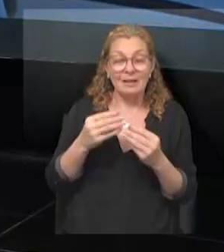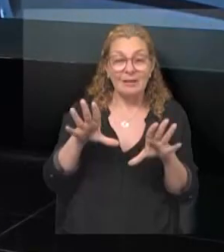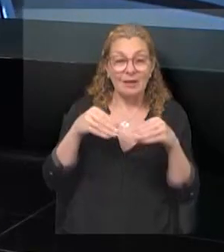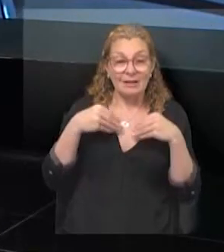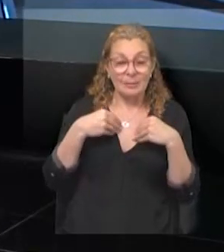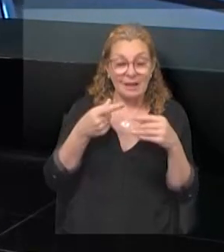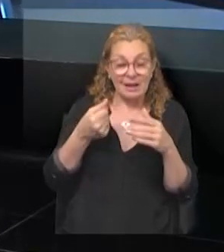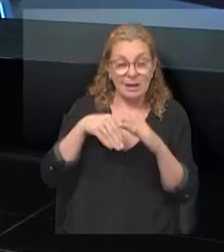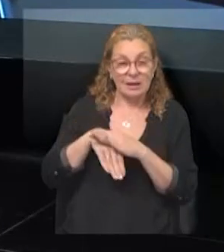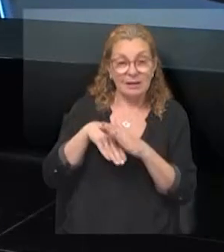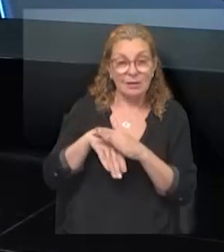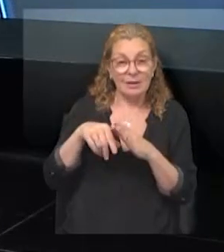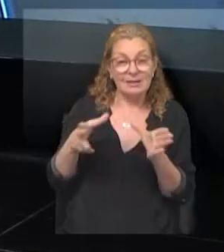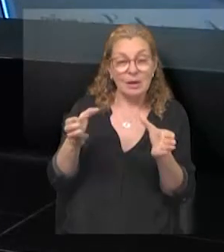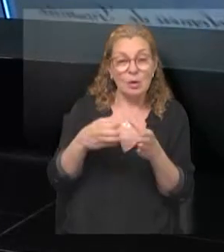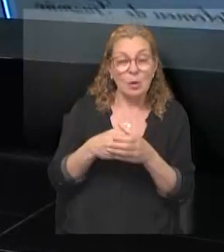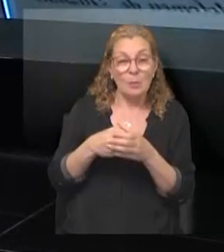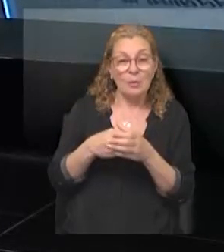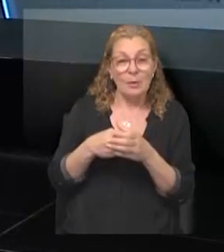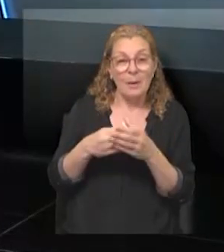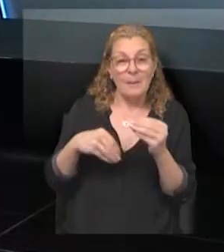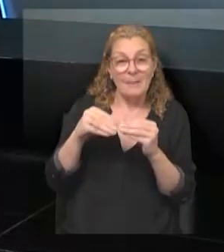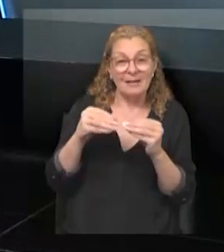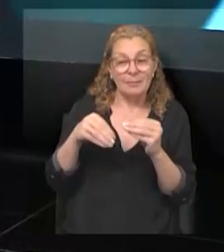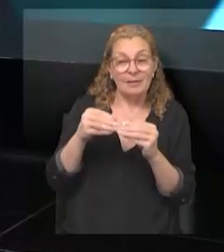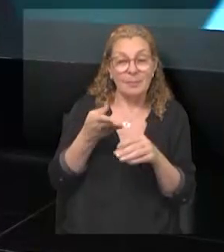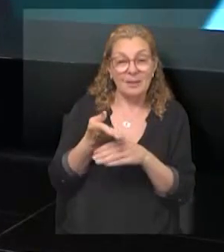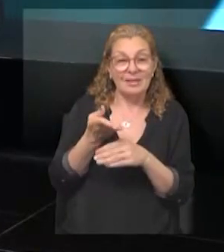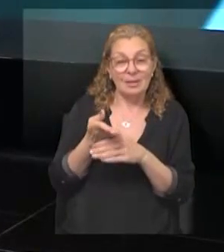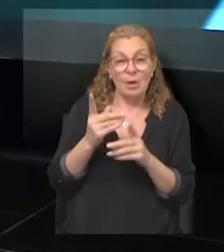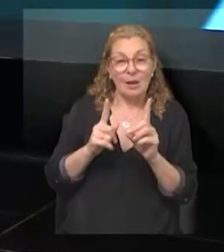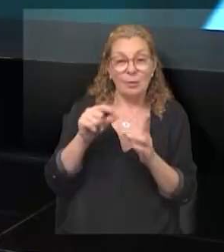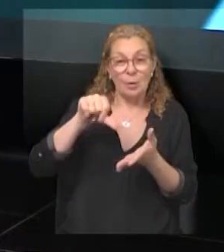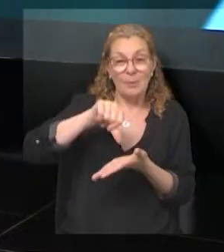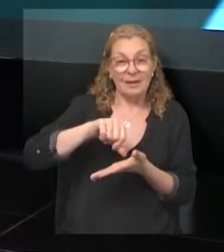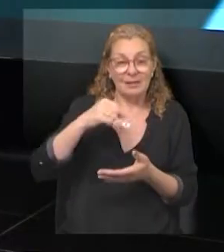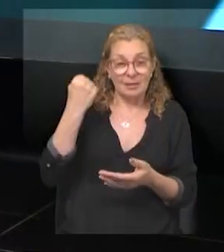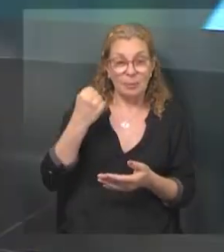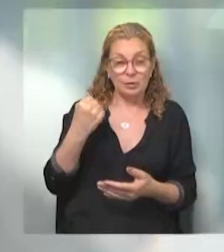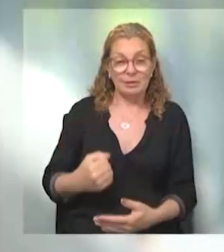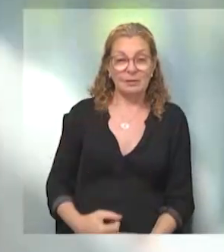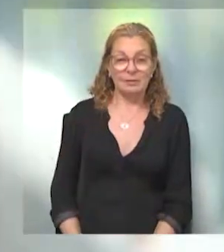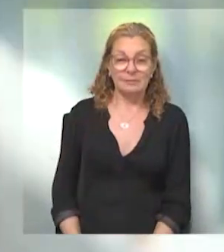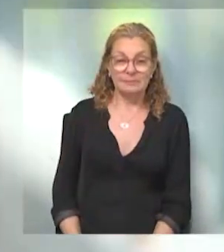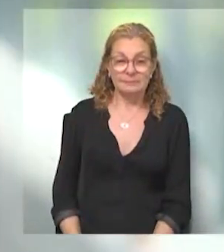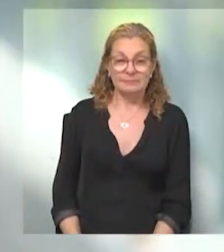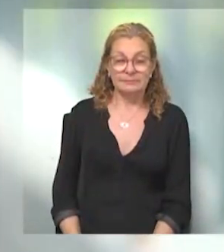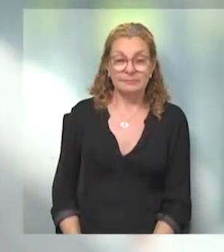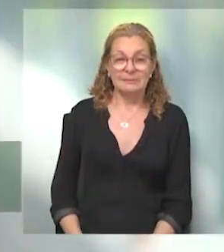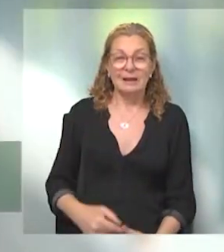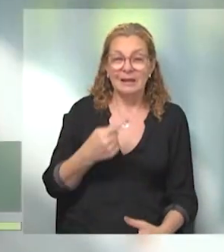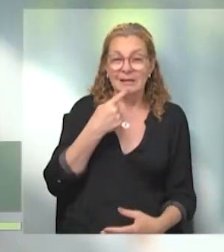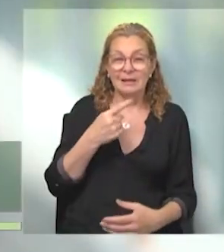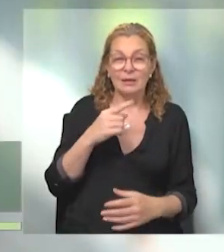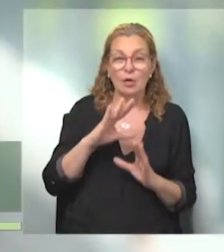los ingresos a este bloque que cada vez es más requerido por algunos países emergentes según publicado